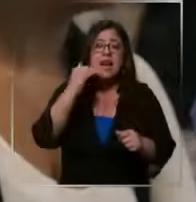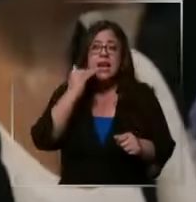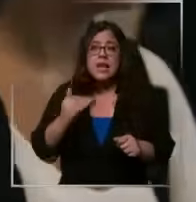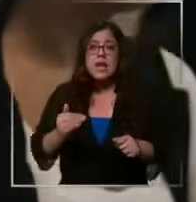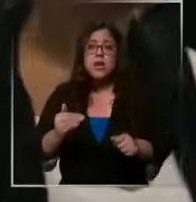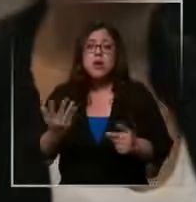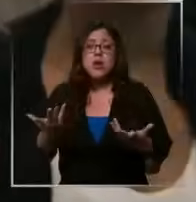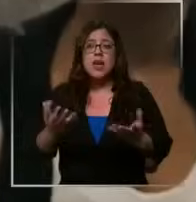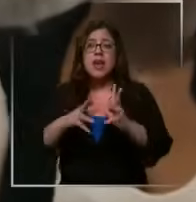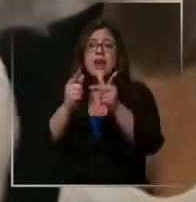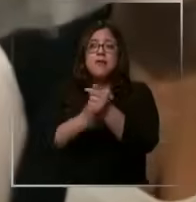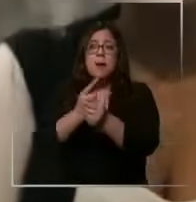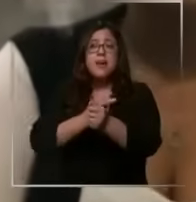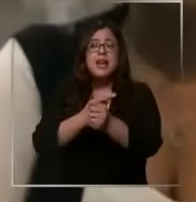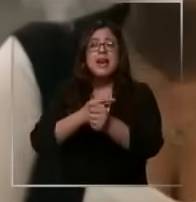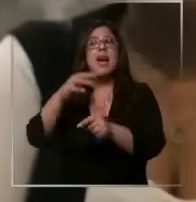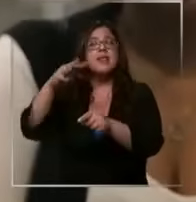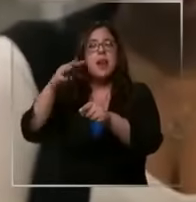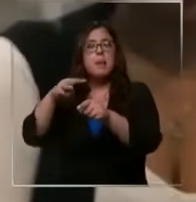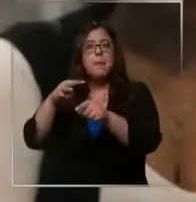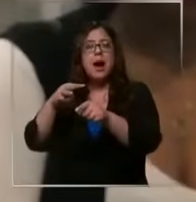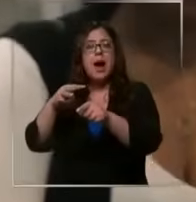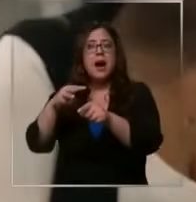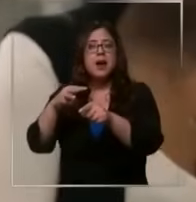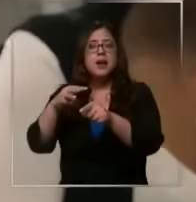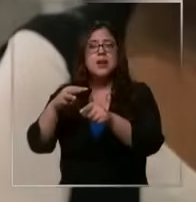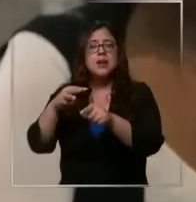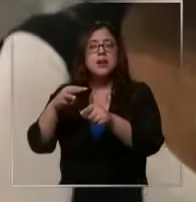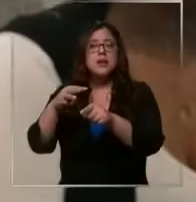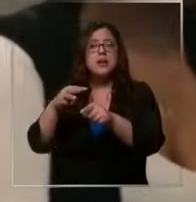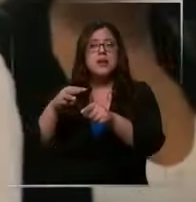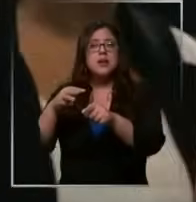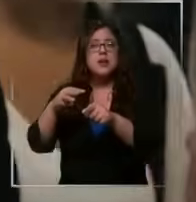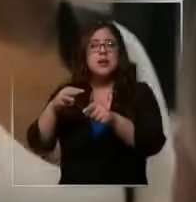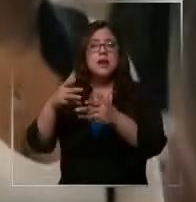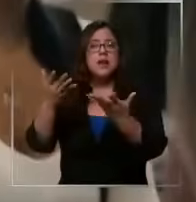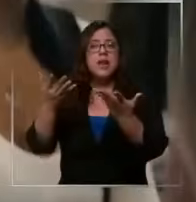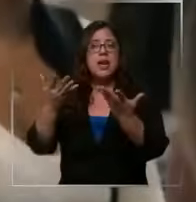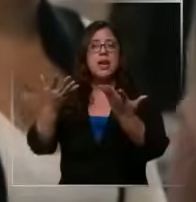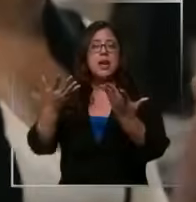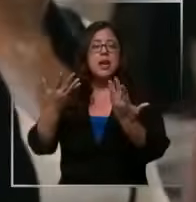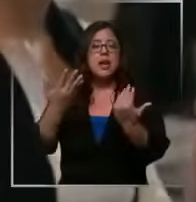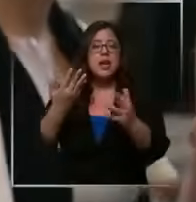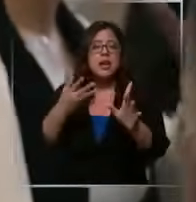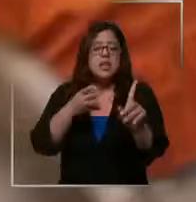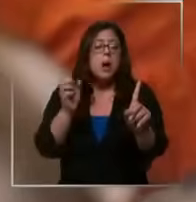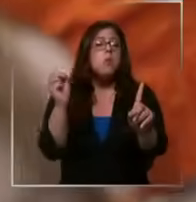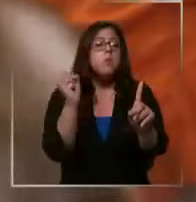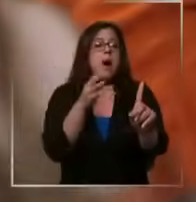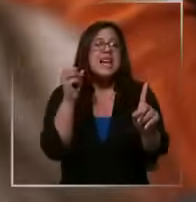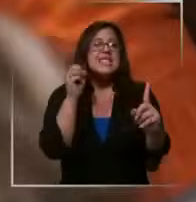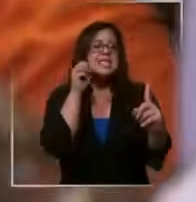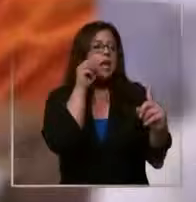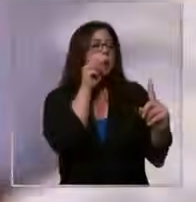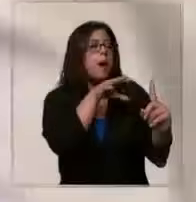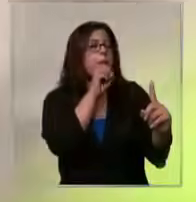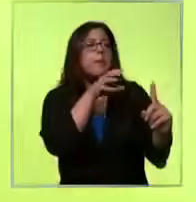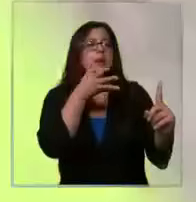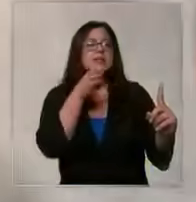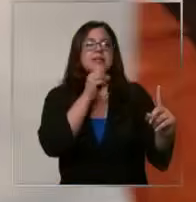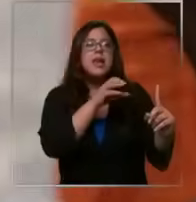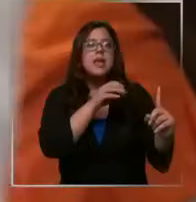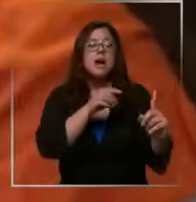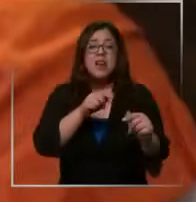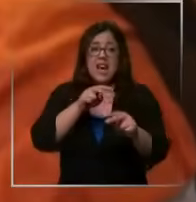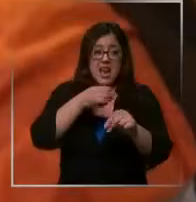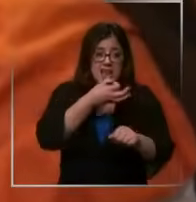que la familia materna, junto con su madre, le hiciera un lavado de cerebro. Le dijeron cosas malas de